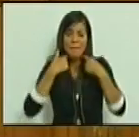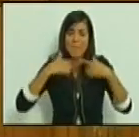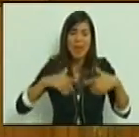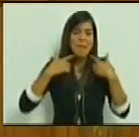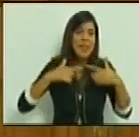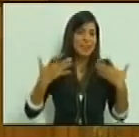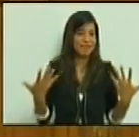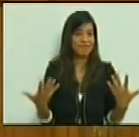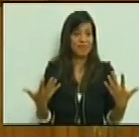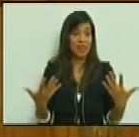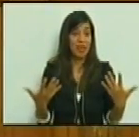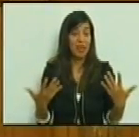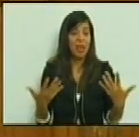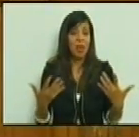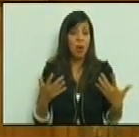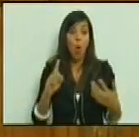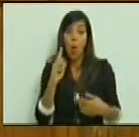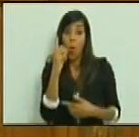Y